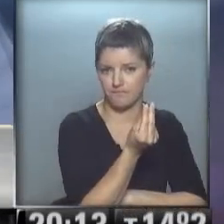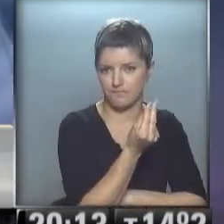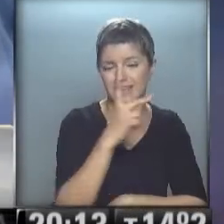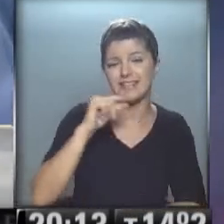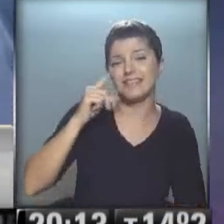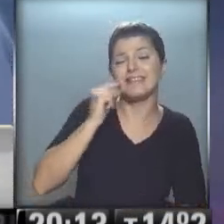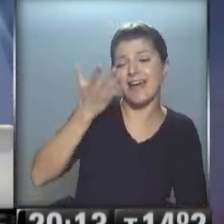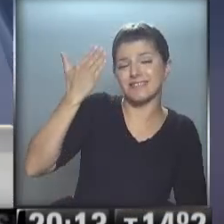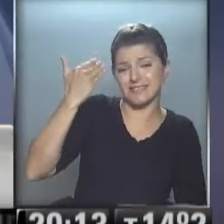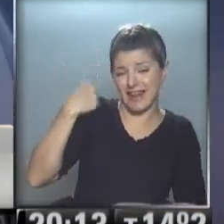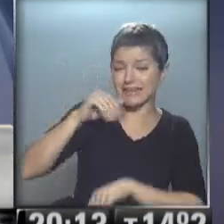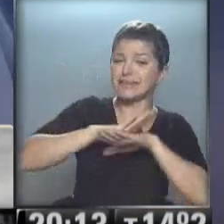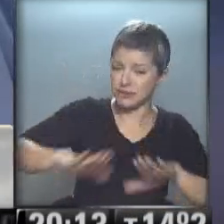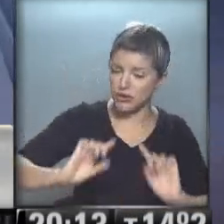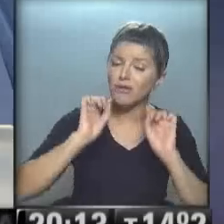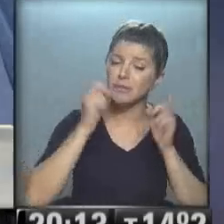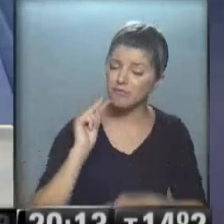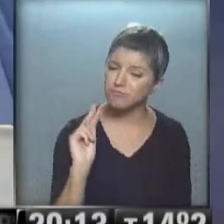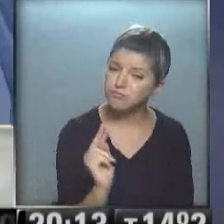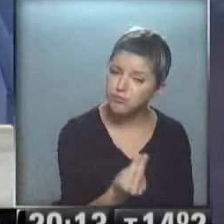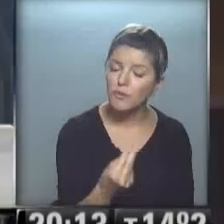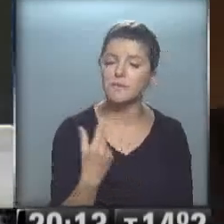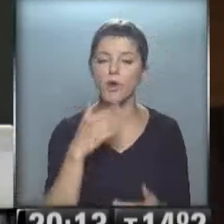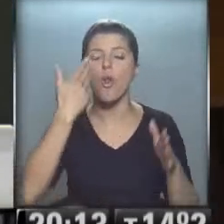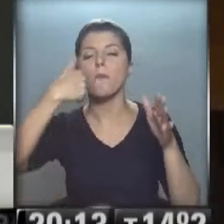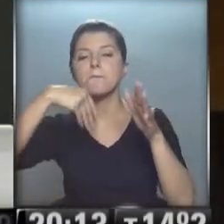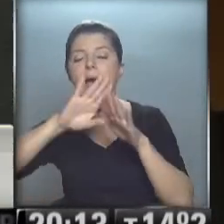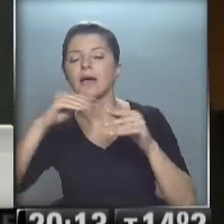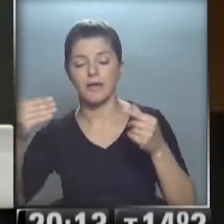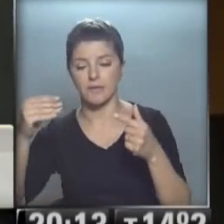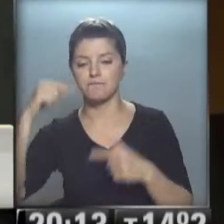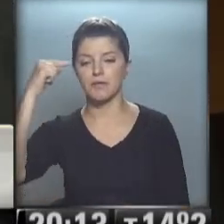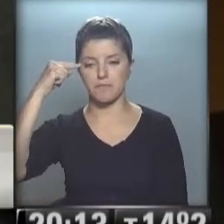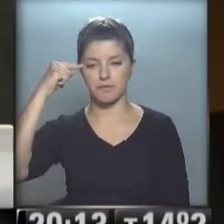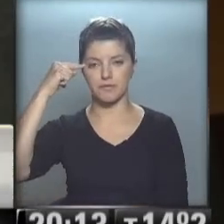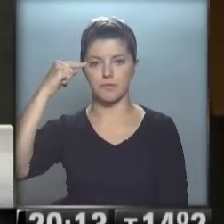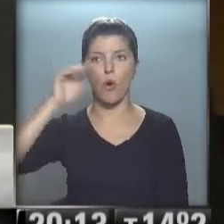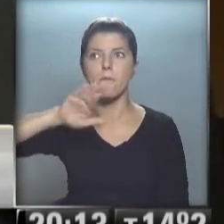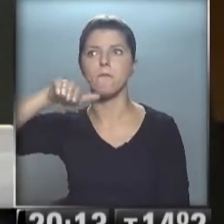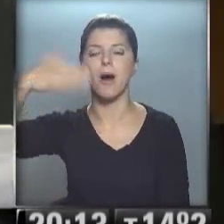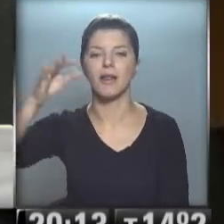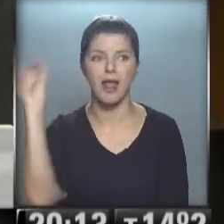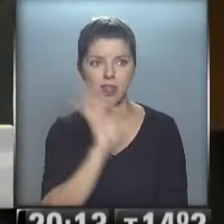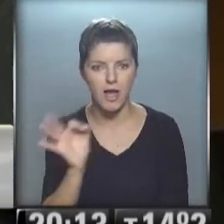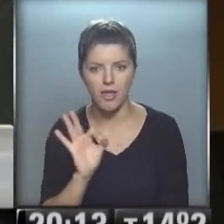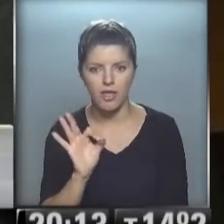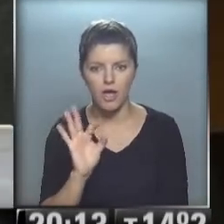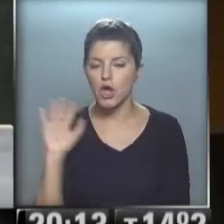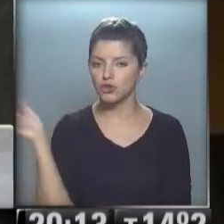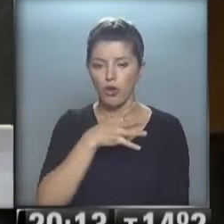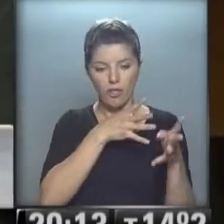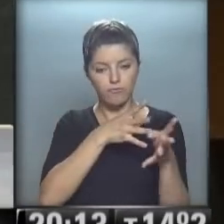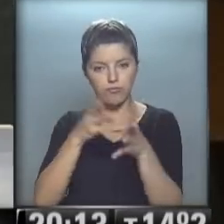días y tantos niños, es el hecho de que no se piensa en el mañana. Todas las guerras